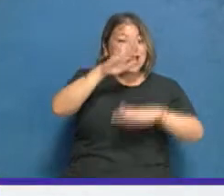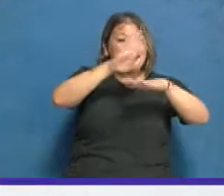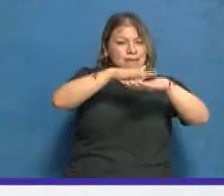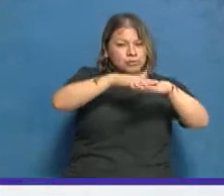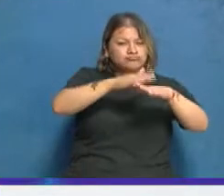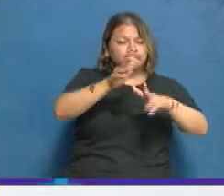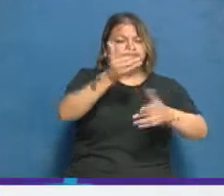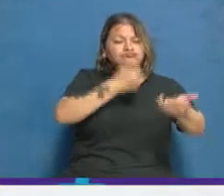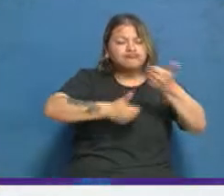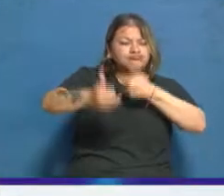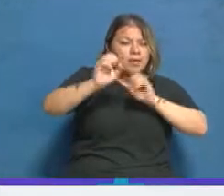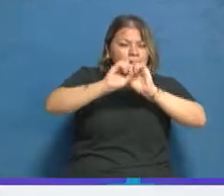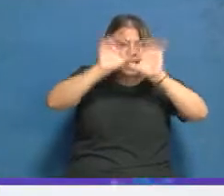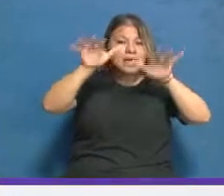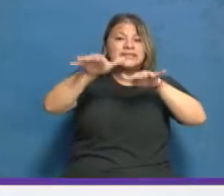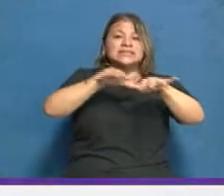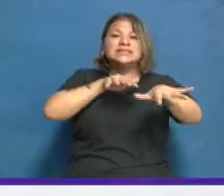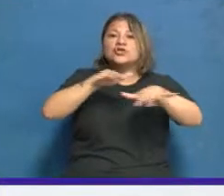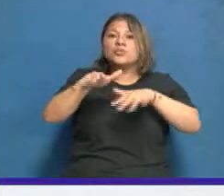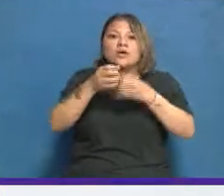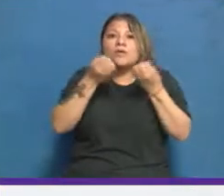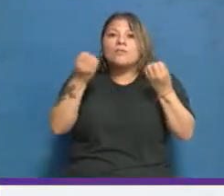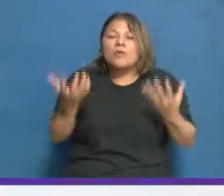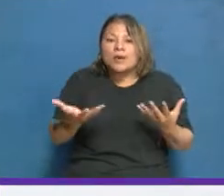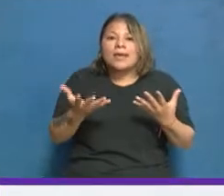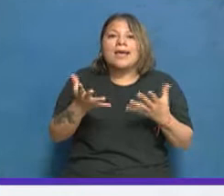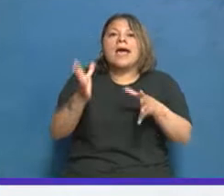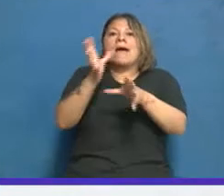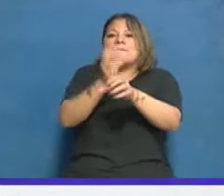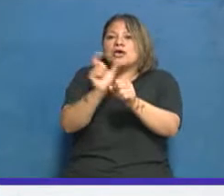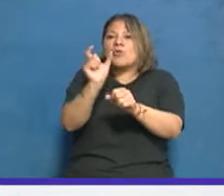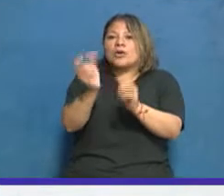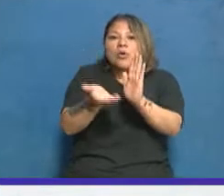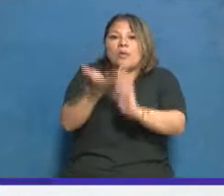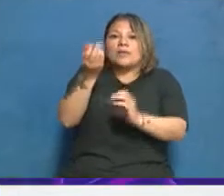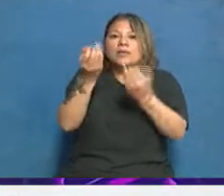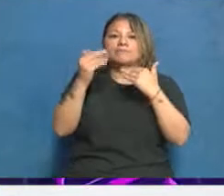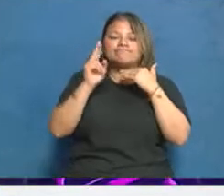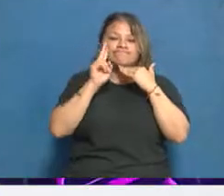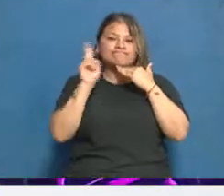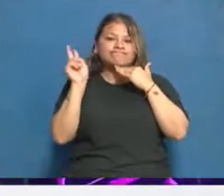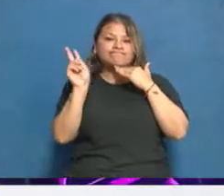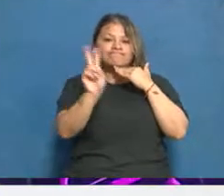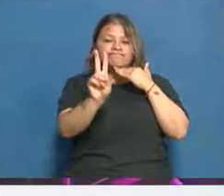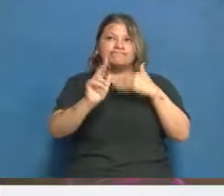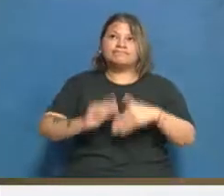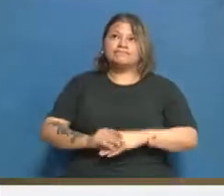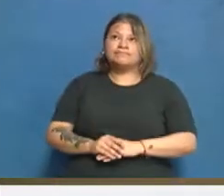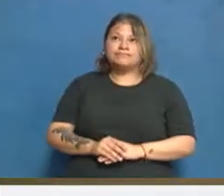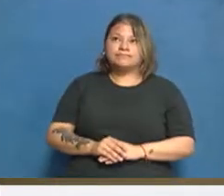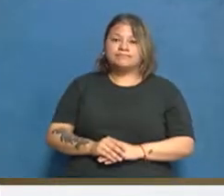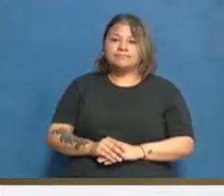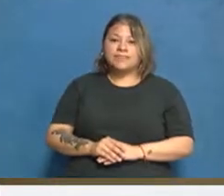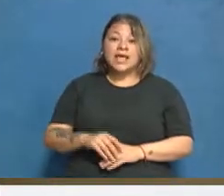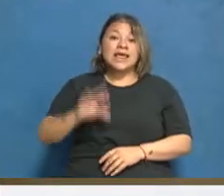de cuál es la situación de fondo que hay detrás de estos aumentos. Lo escuchamos. A 60 pesos a